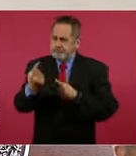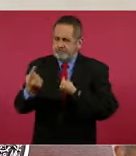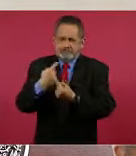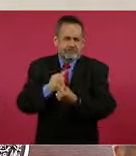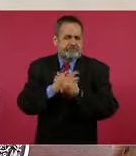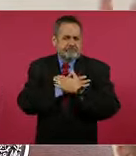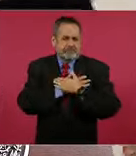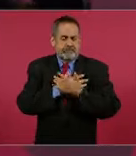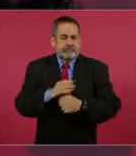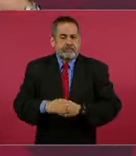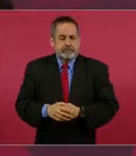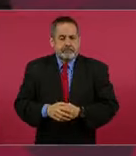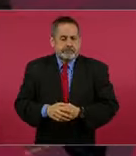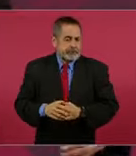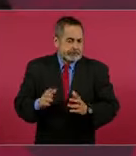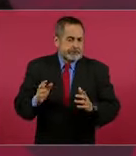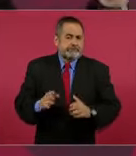Pero bueno, ya.